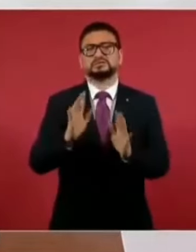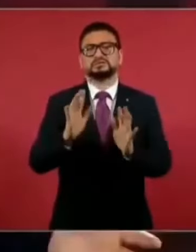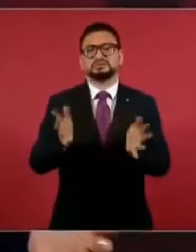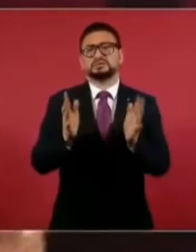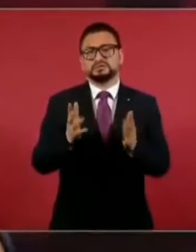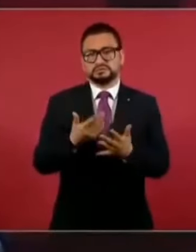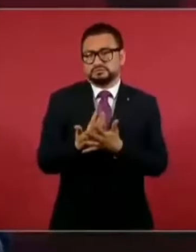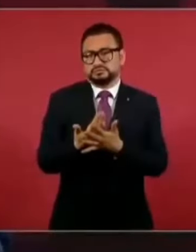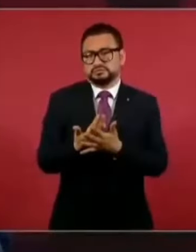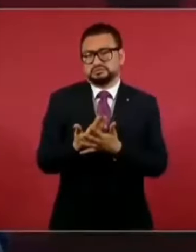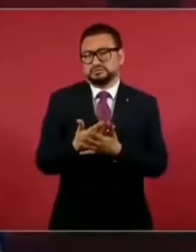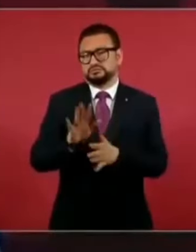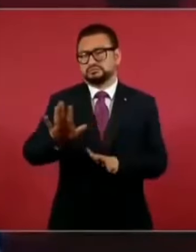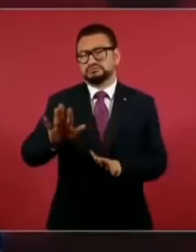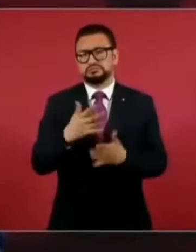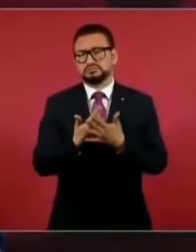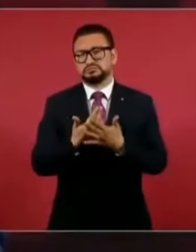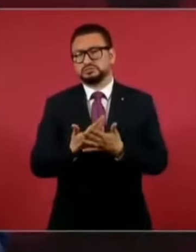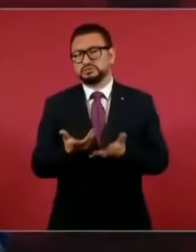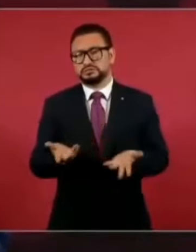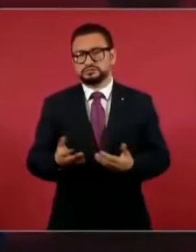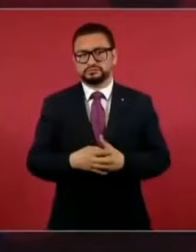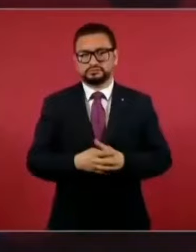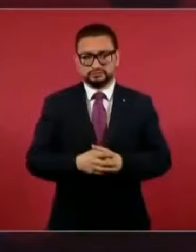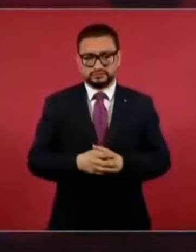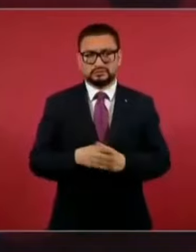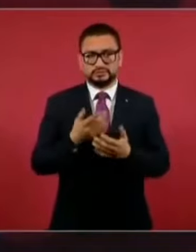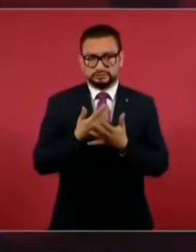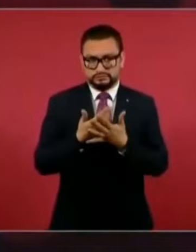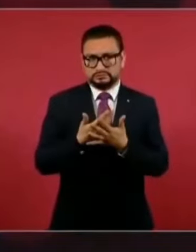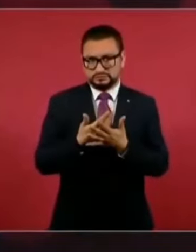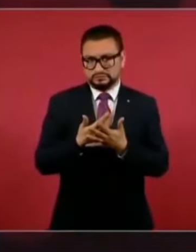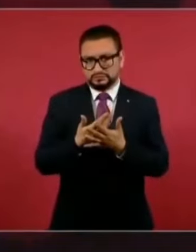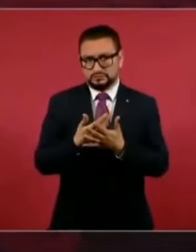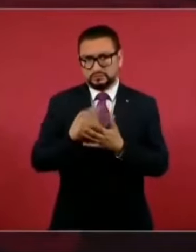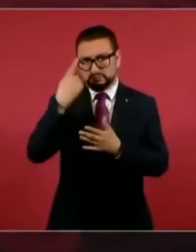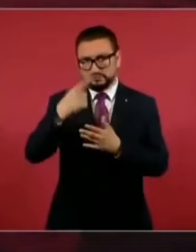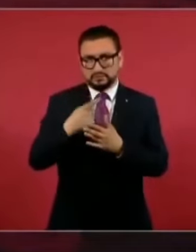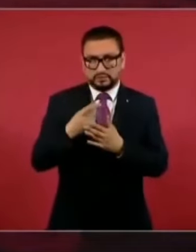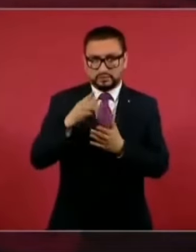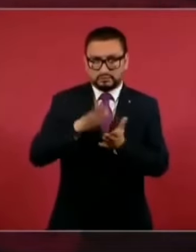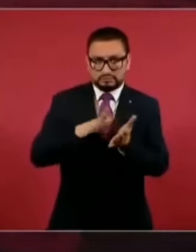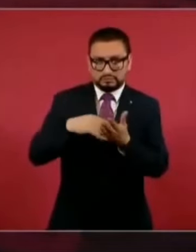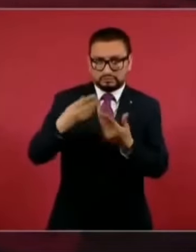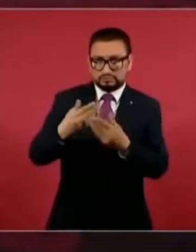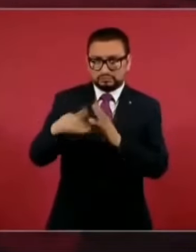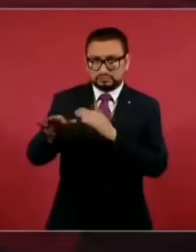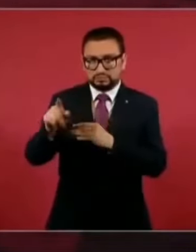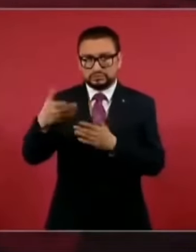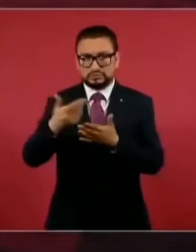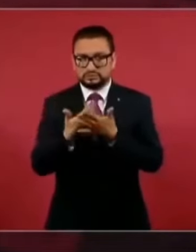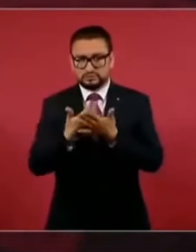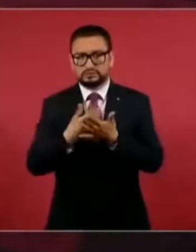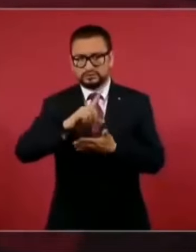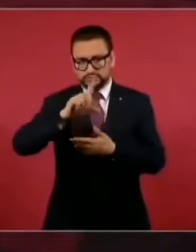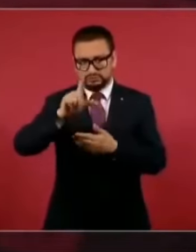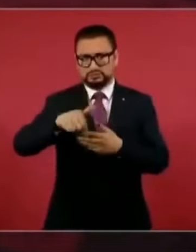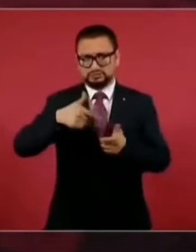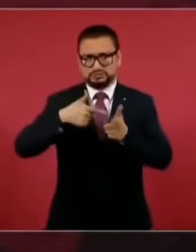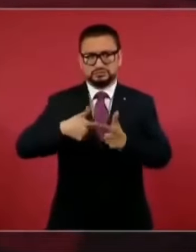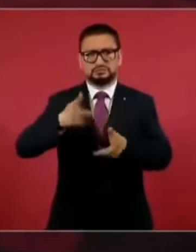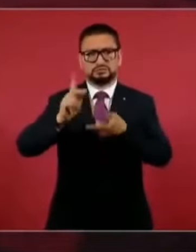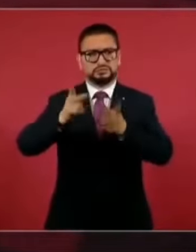estoy pidiendo, esperen que conozcan el documento y luego seguimos, además